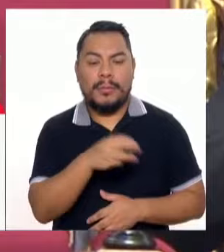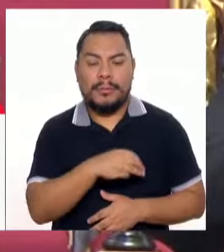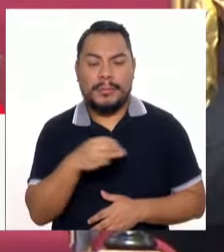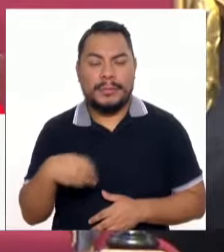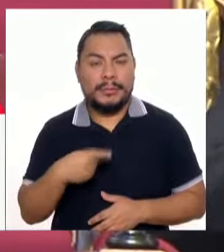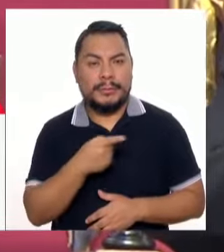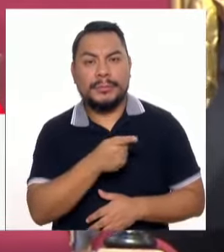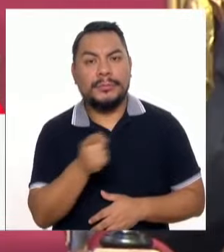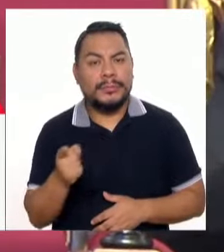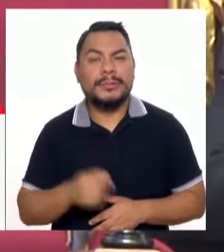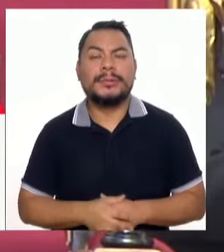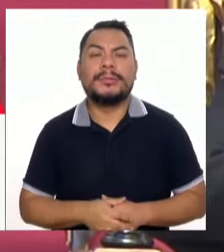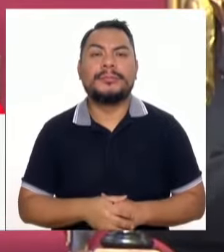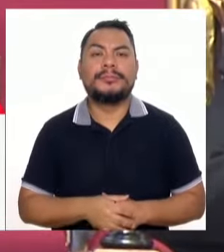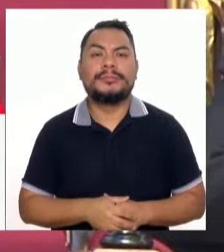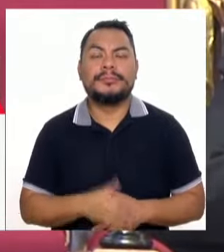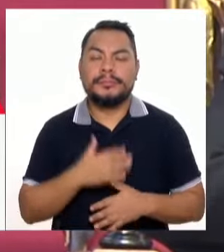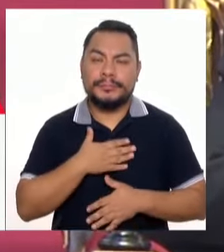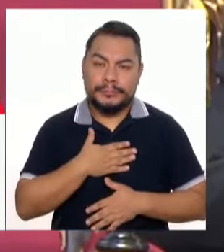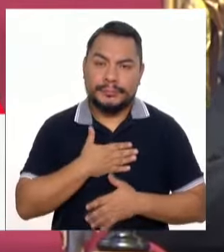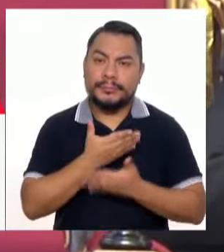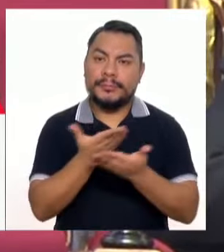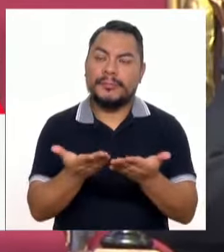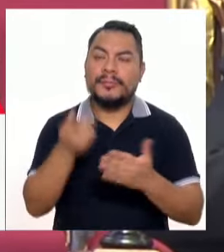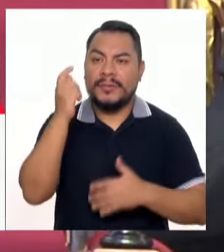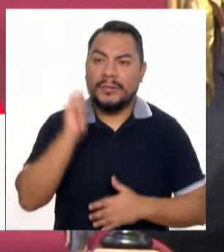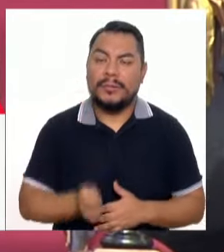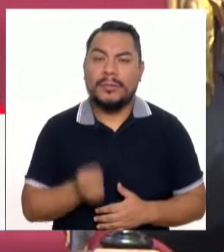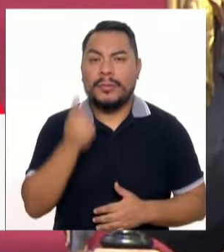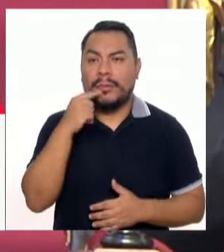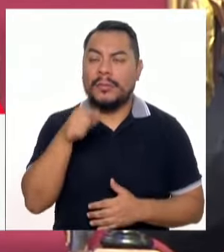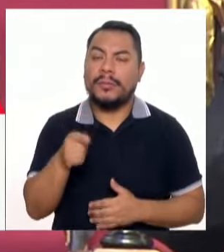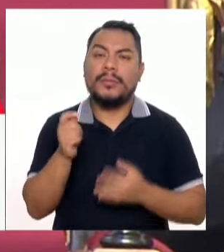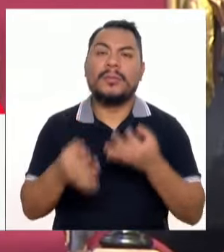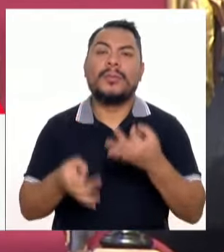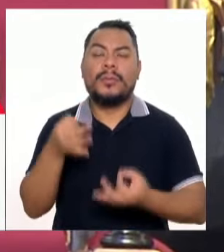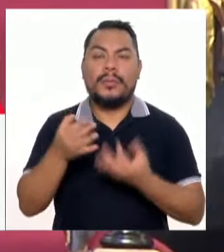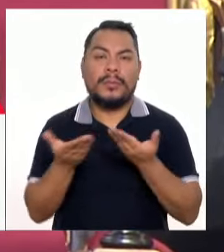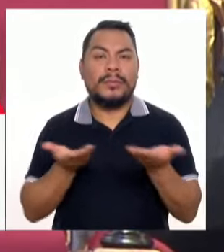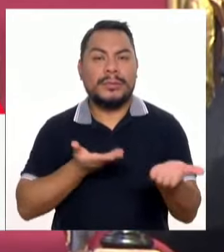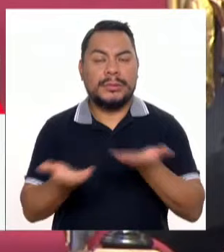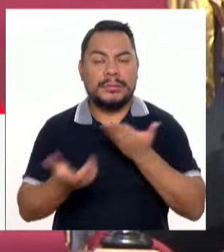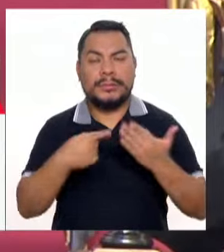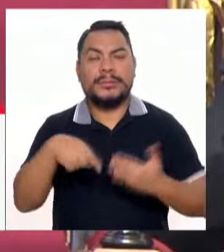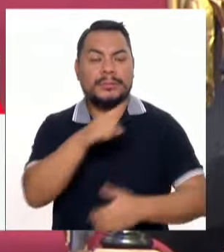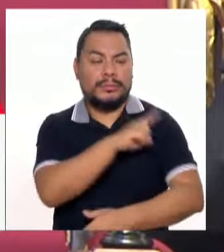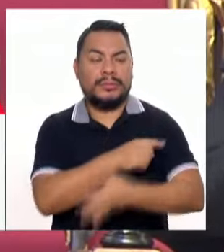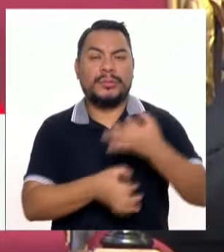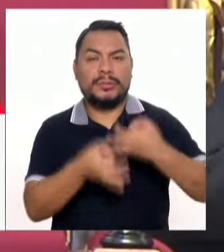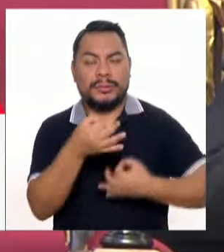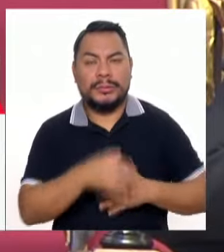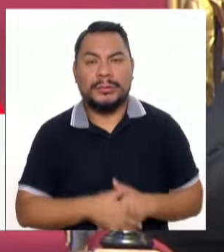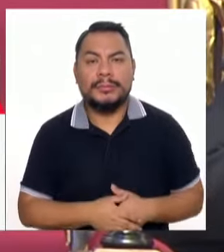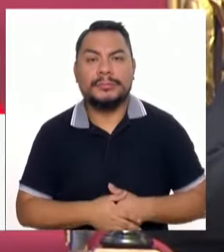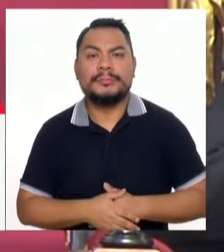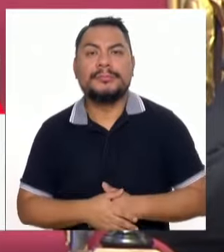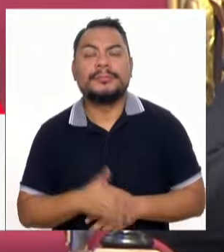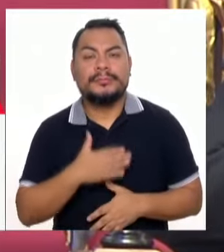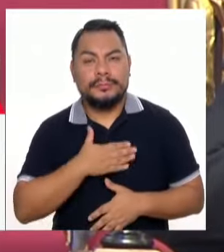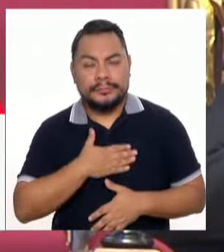Estado, estimados jueces, juezas y servidores del Poder Judicial,